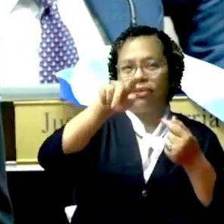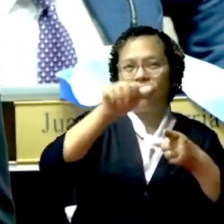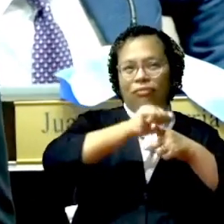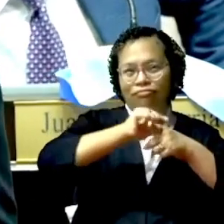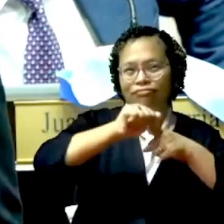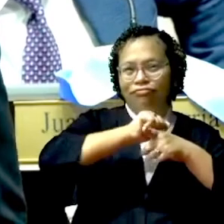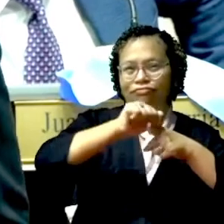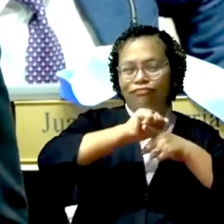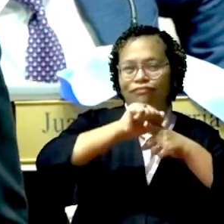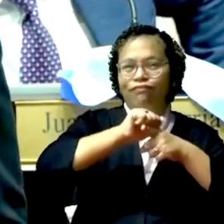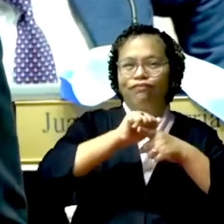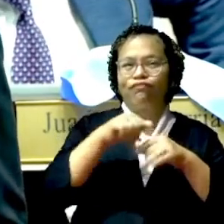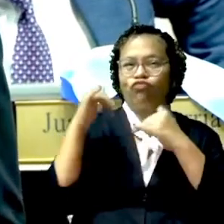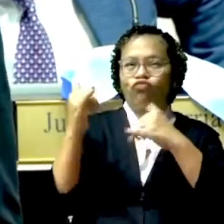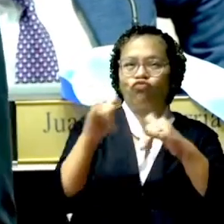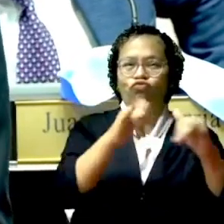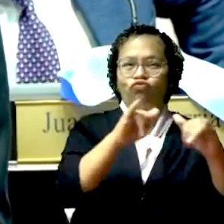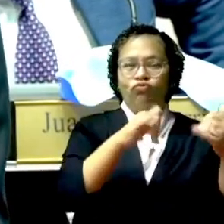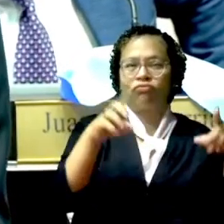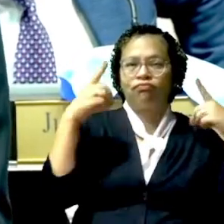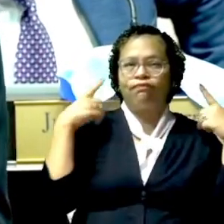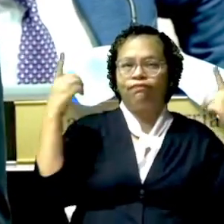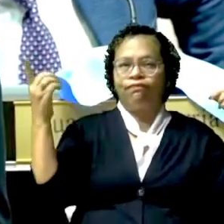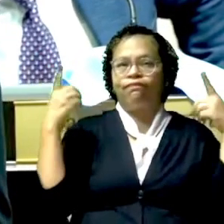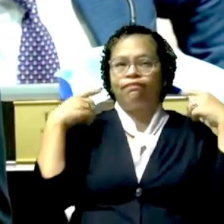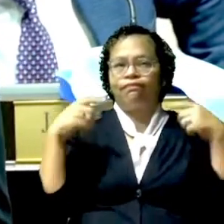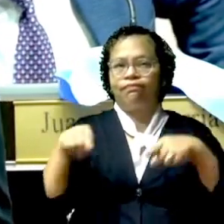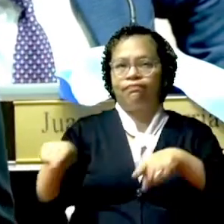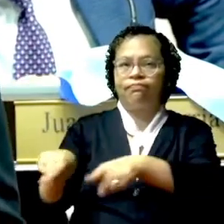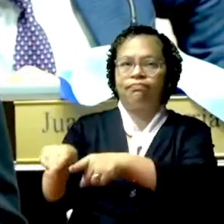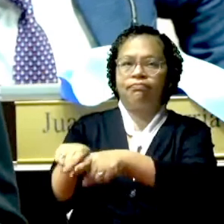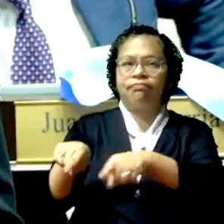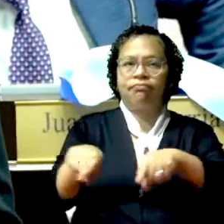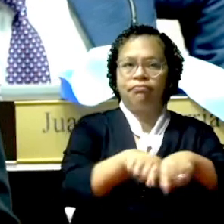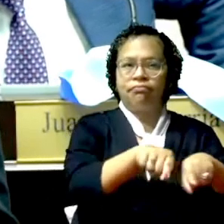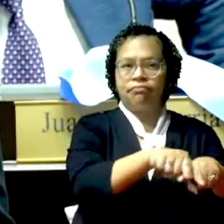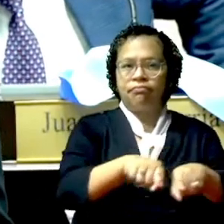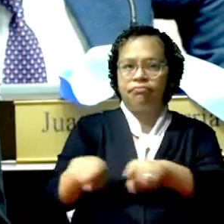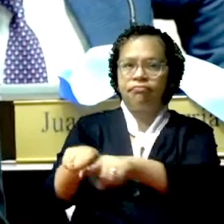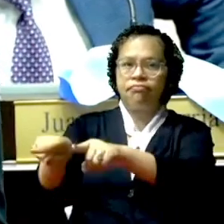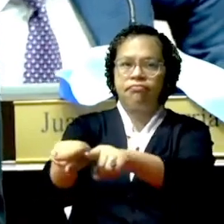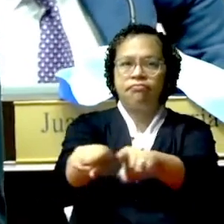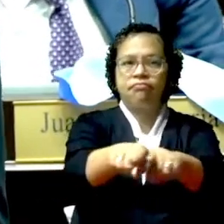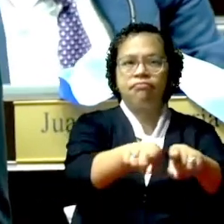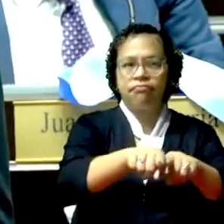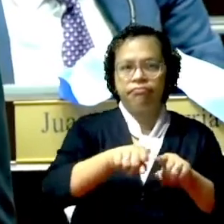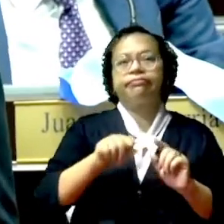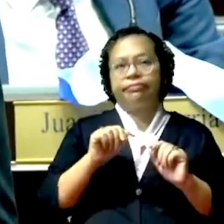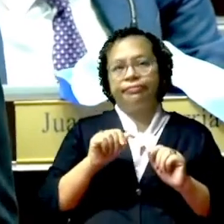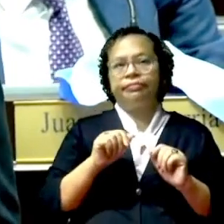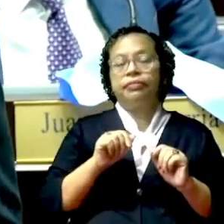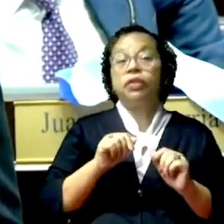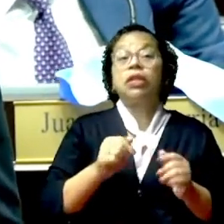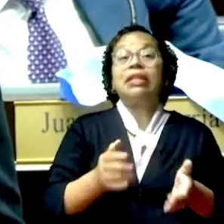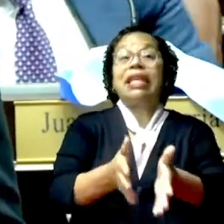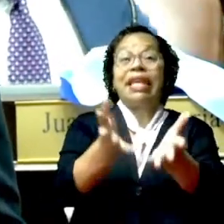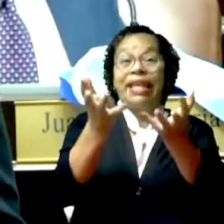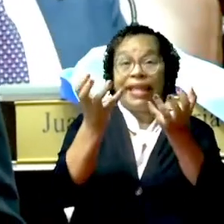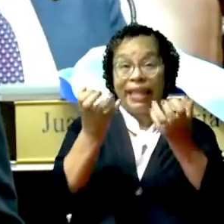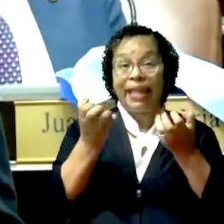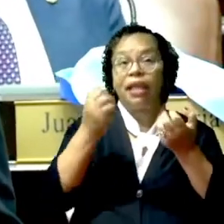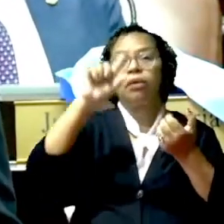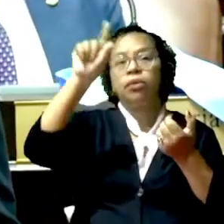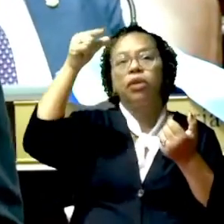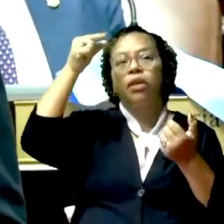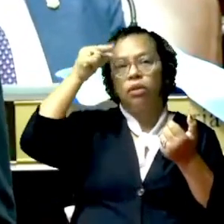Por tanto, se hace necesario que el Estado intervenga a través de la institución correspondiente y le